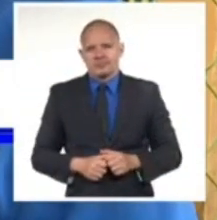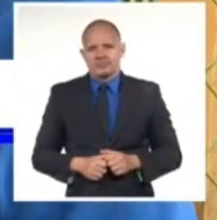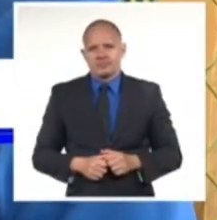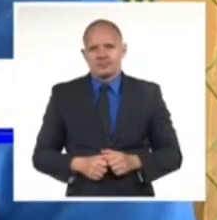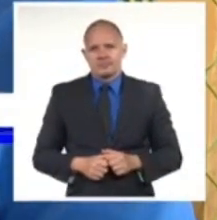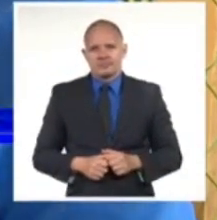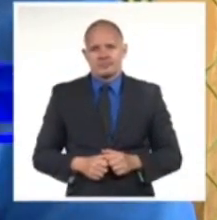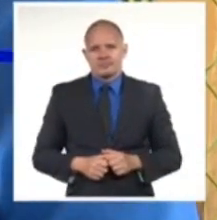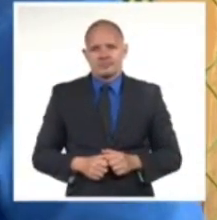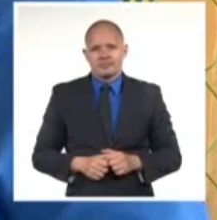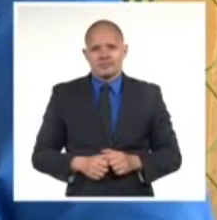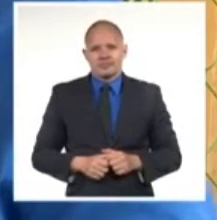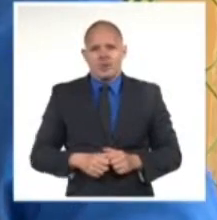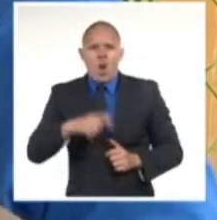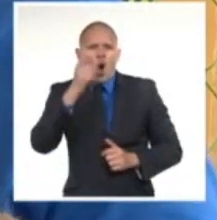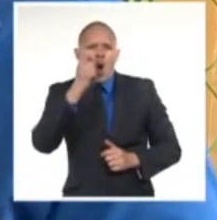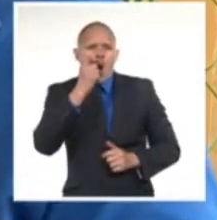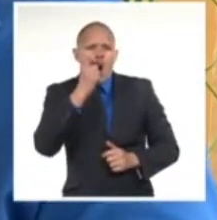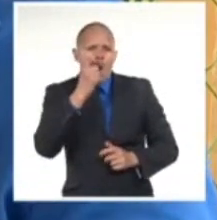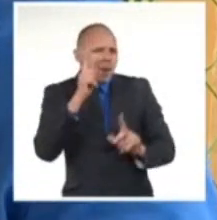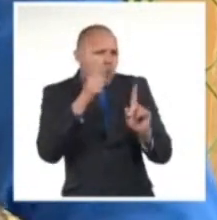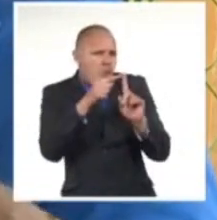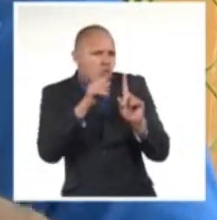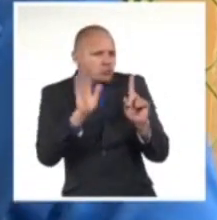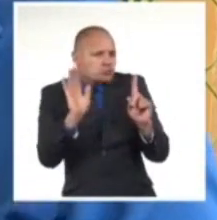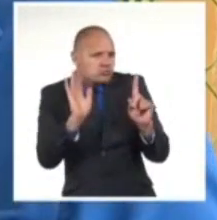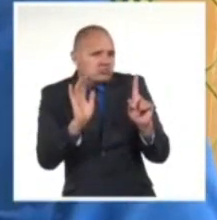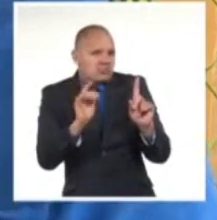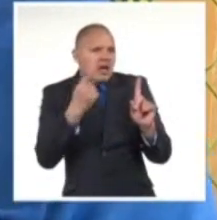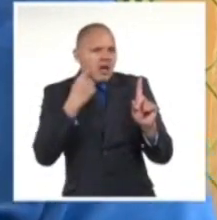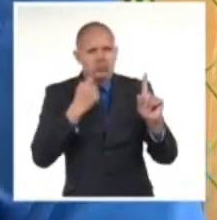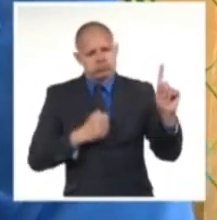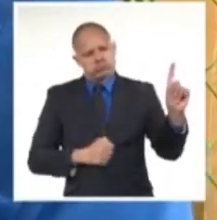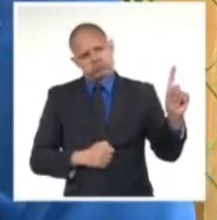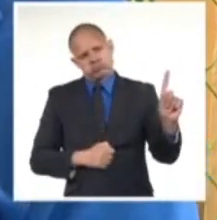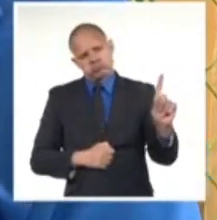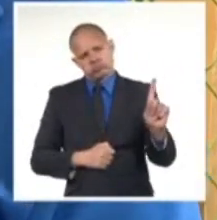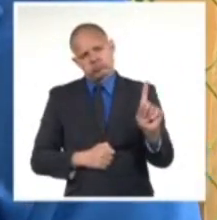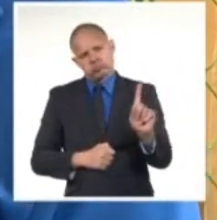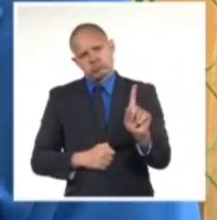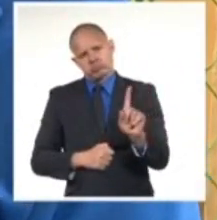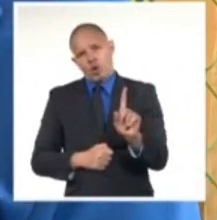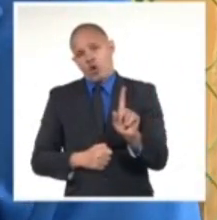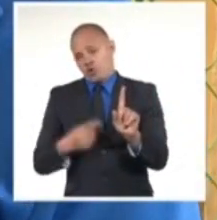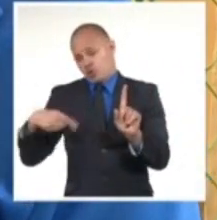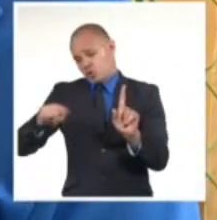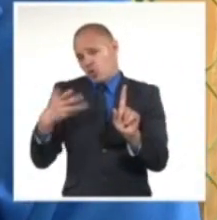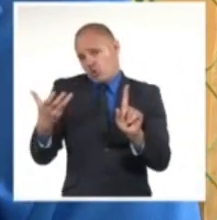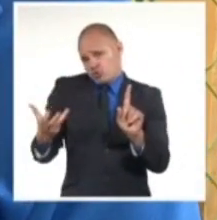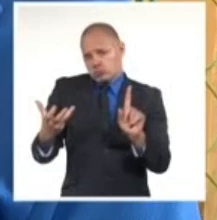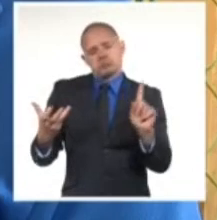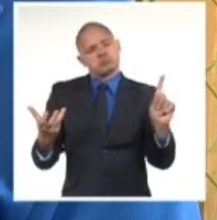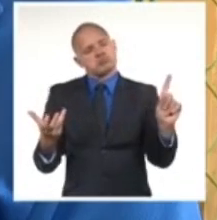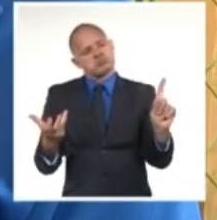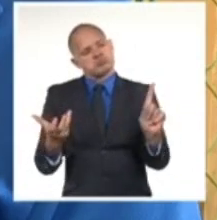él irrumpe en el grupo nuestro, en la cédula nuestra, y